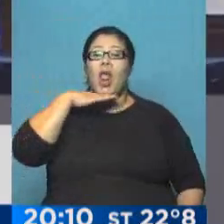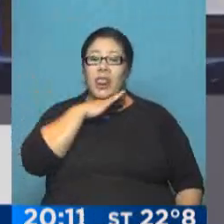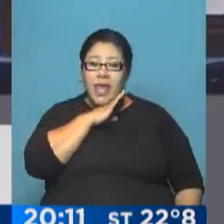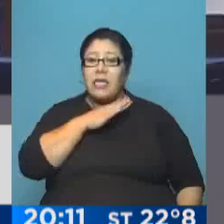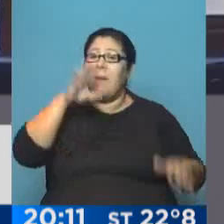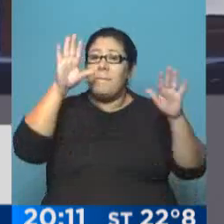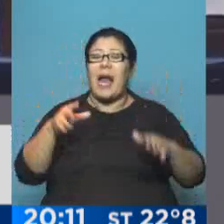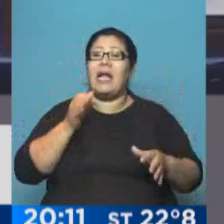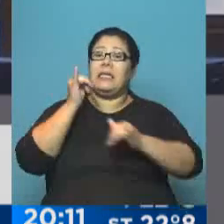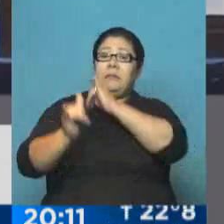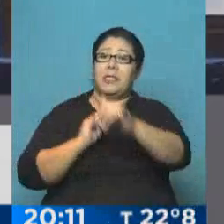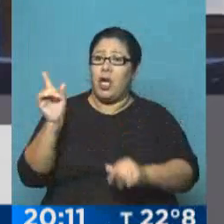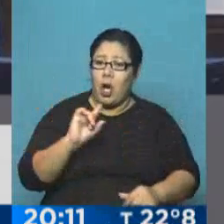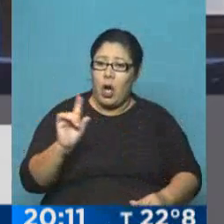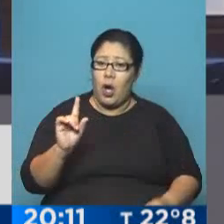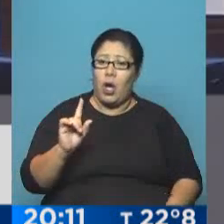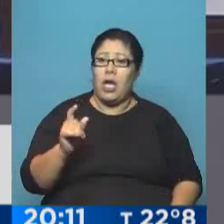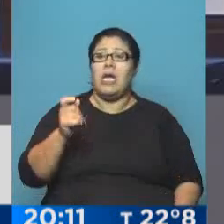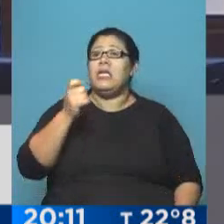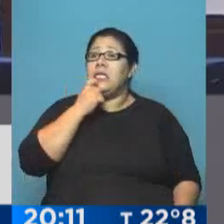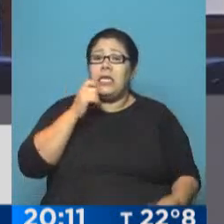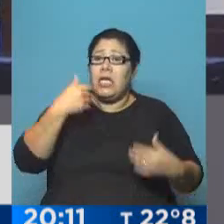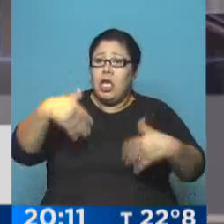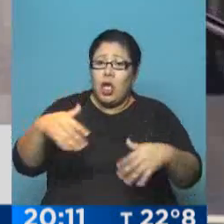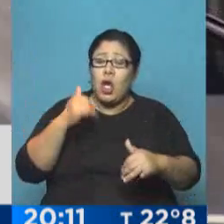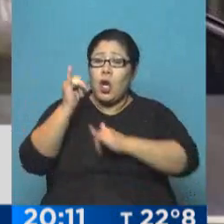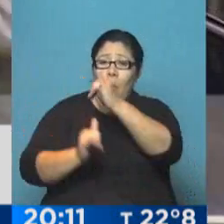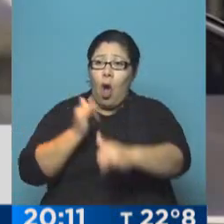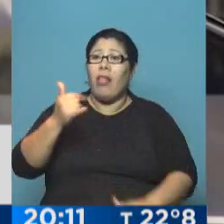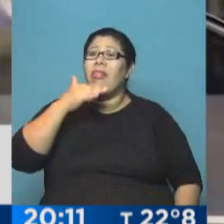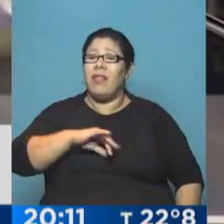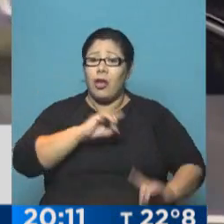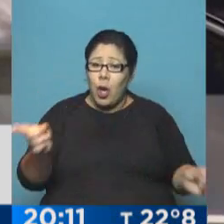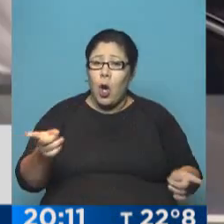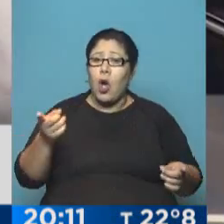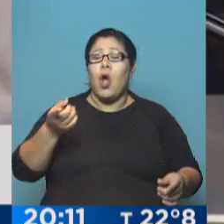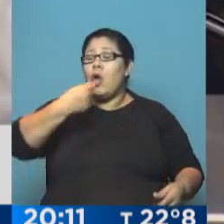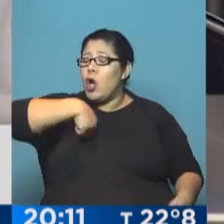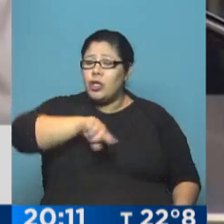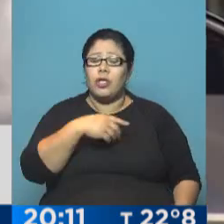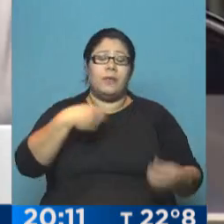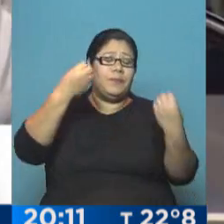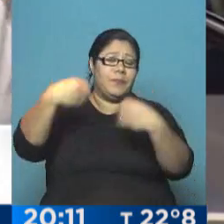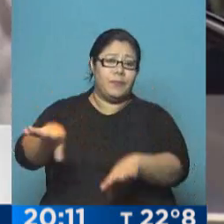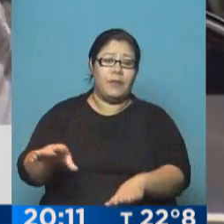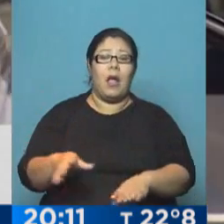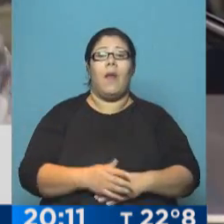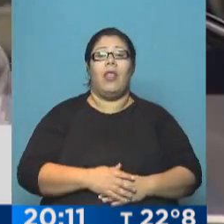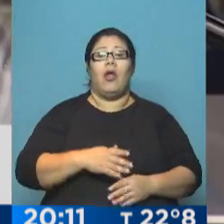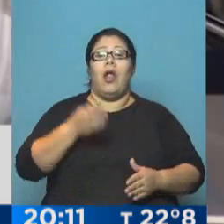contrario, tratemos de convencerlos y si no, que sigan hablando, pero nosotros pongamos claramente nuestra